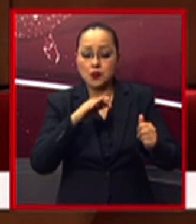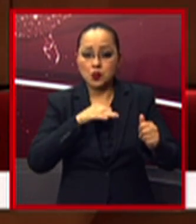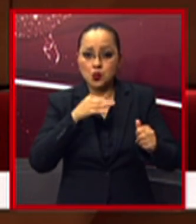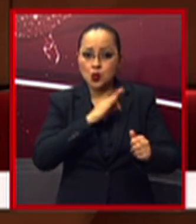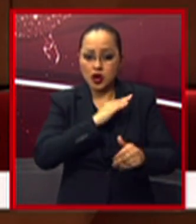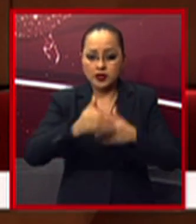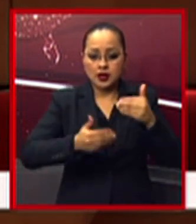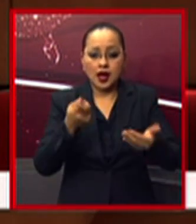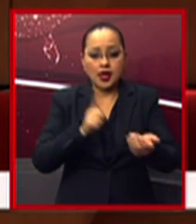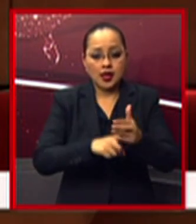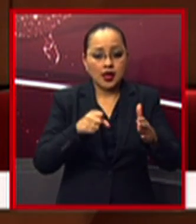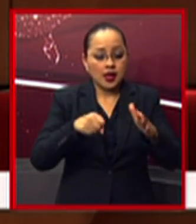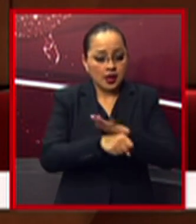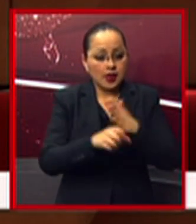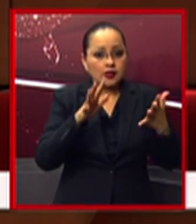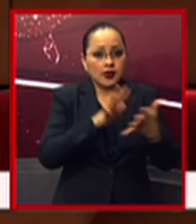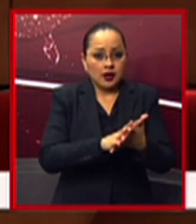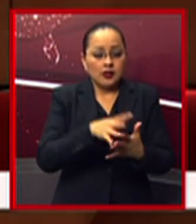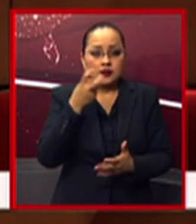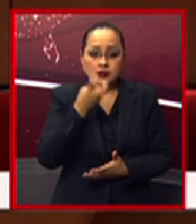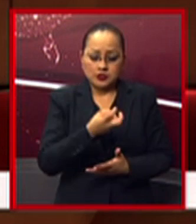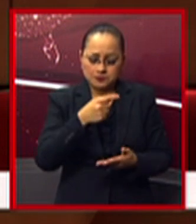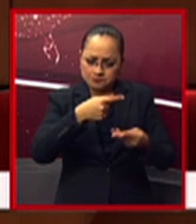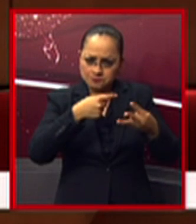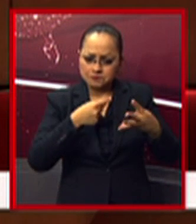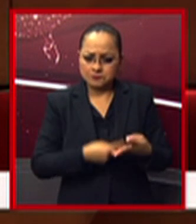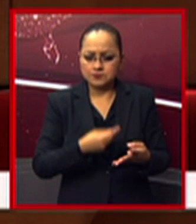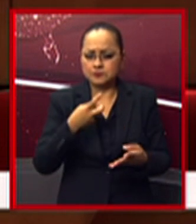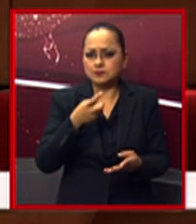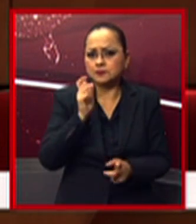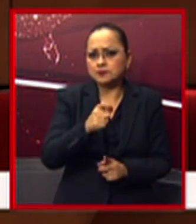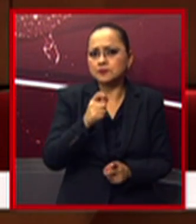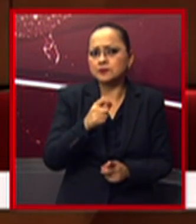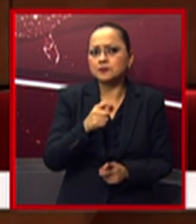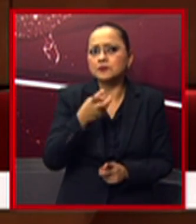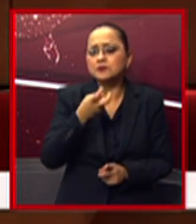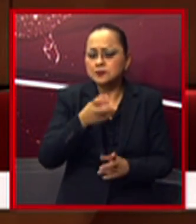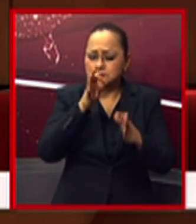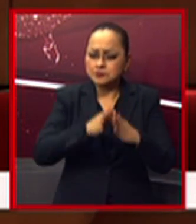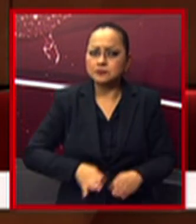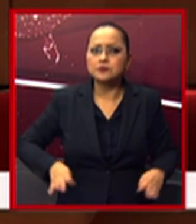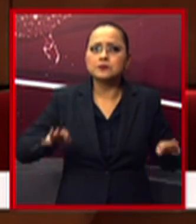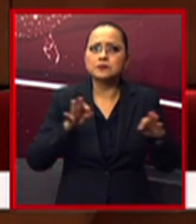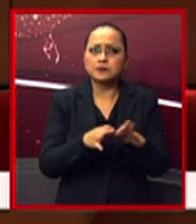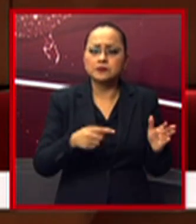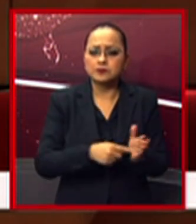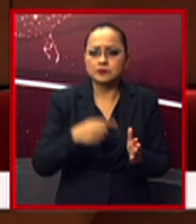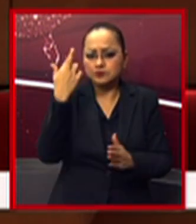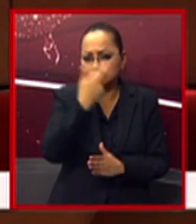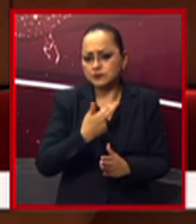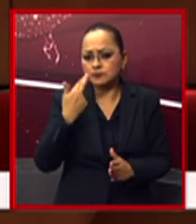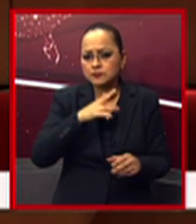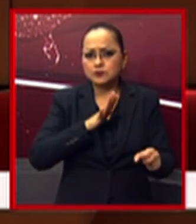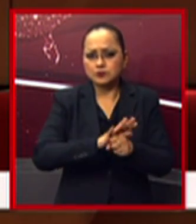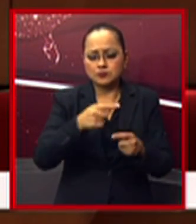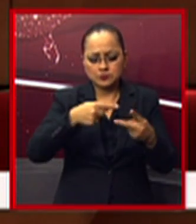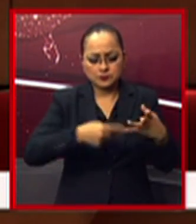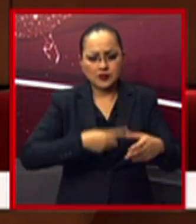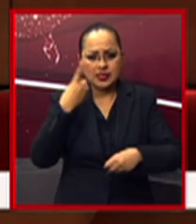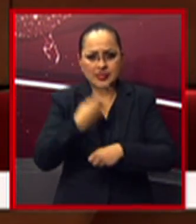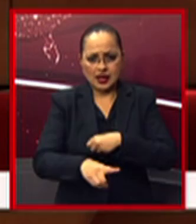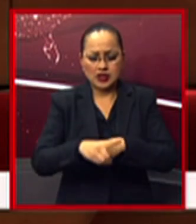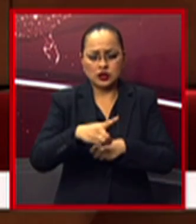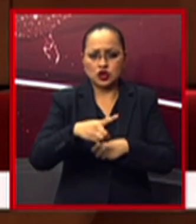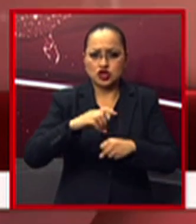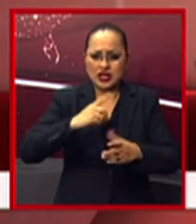en prisión. En esta tesitura resulta una imperiosa necesidad revisar el catálogo de los delitos graves